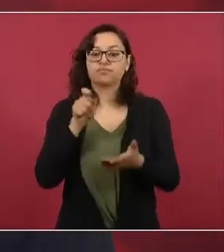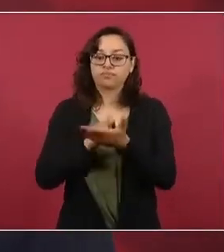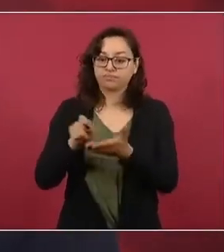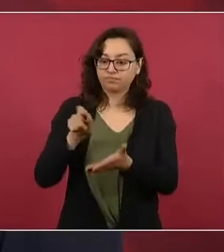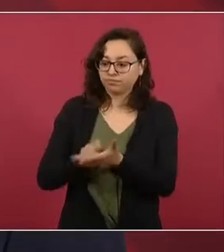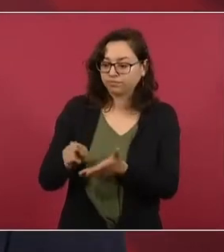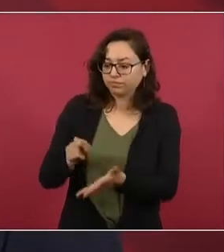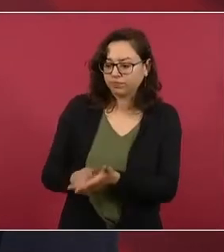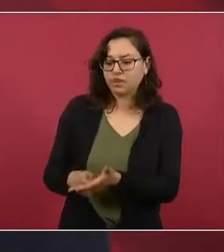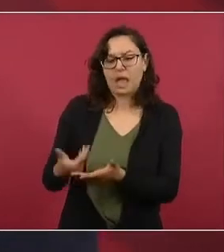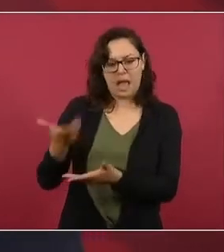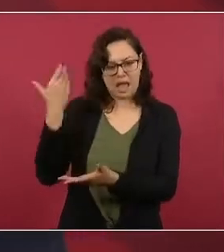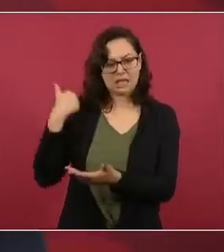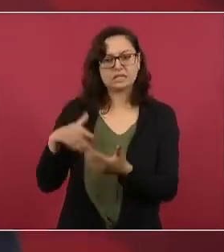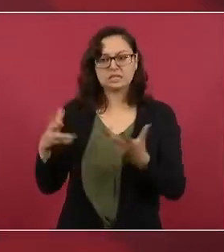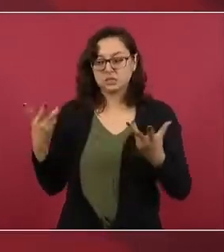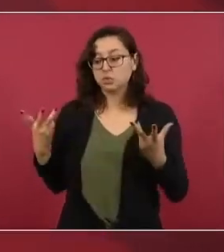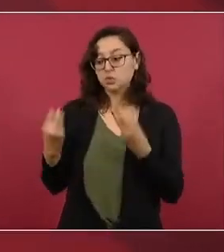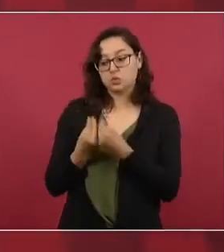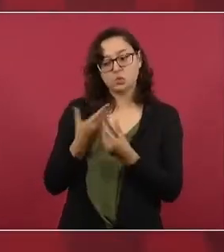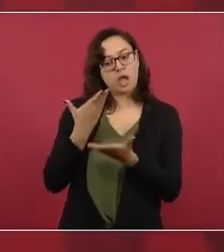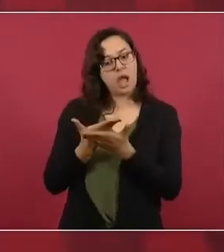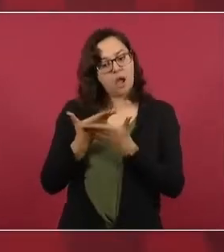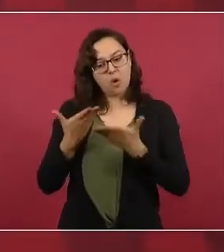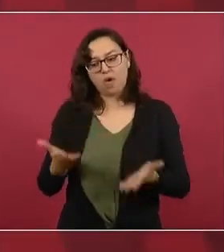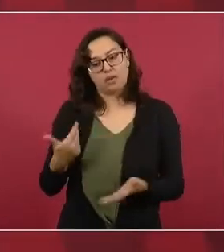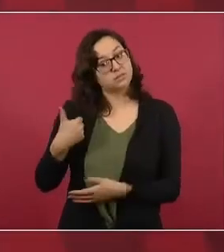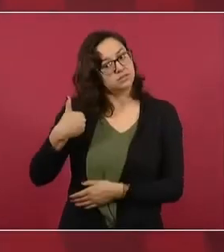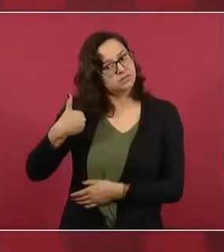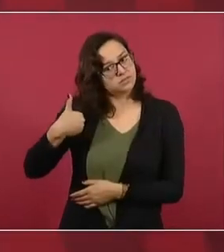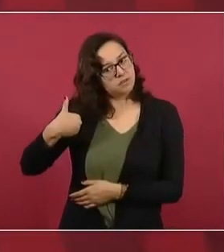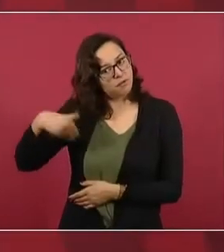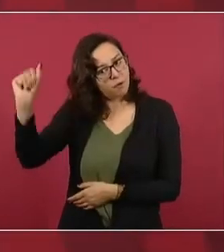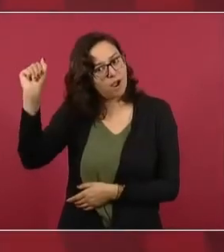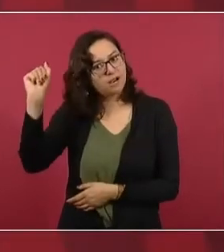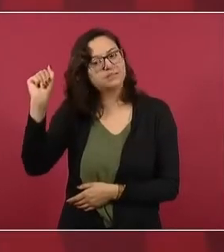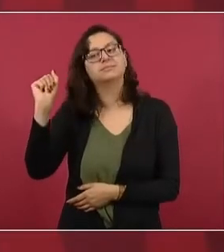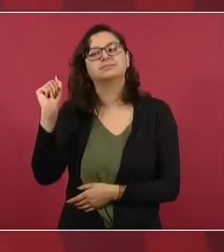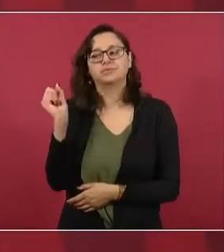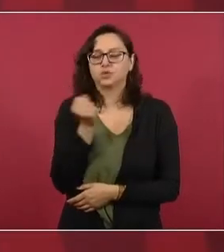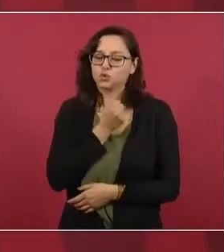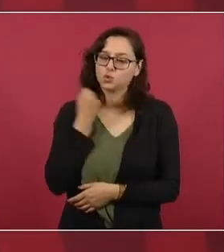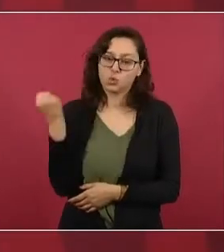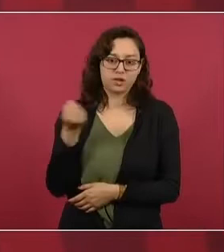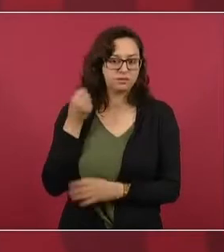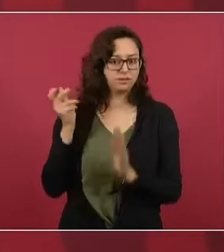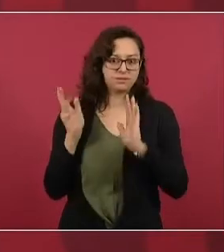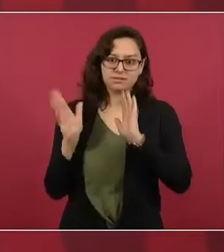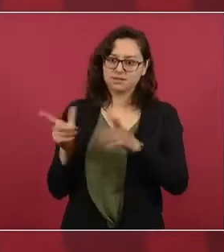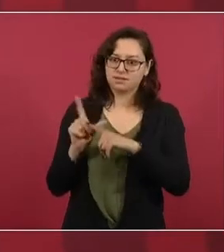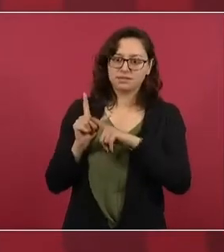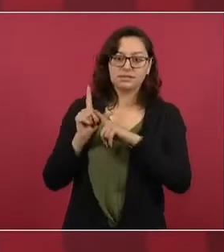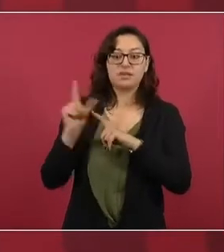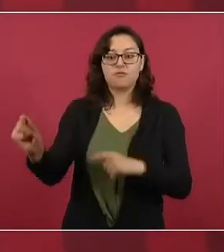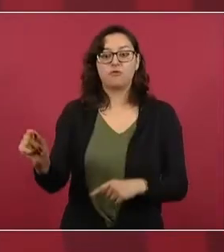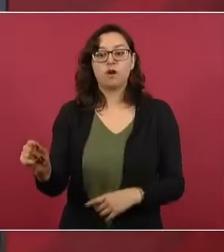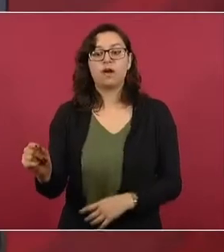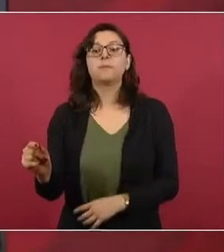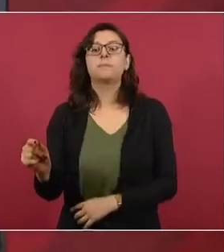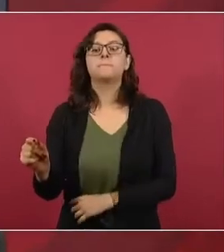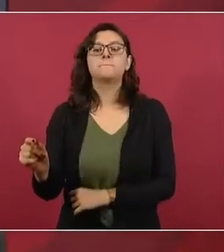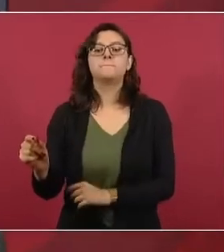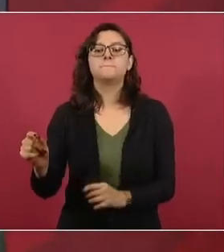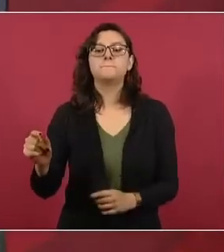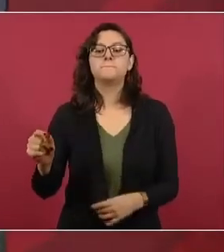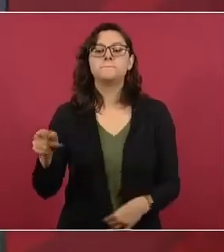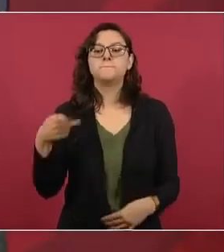afortunadamente agarró otro camino, pero llegó a poner en un artículo en La Jornada